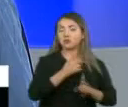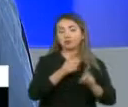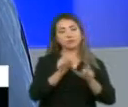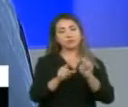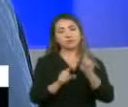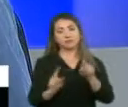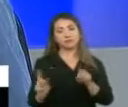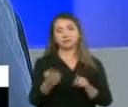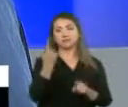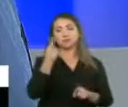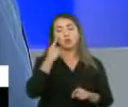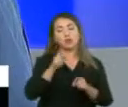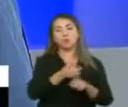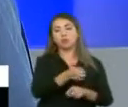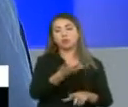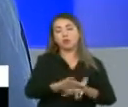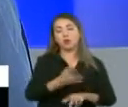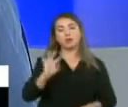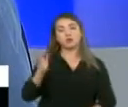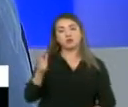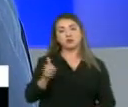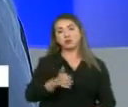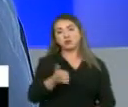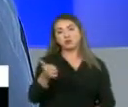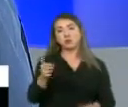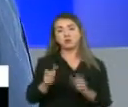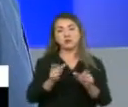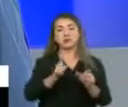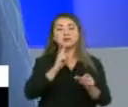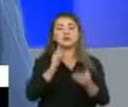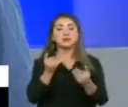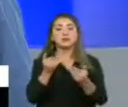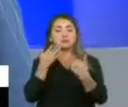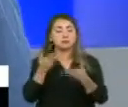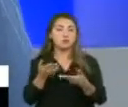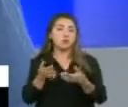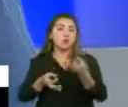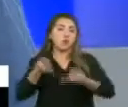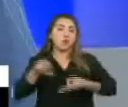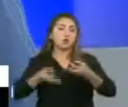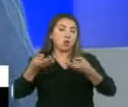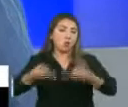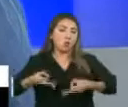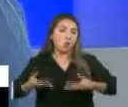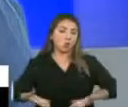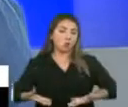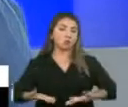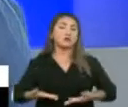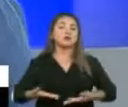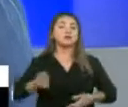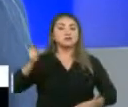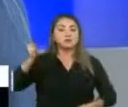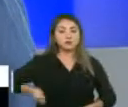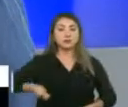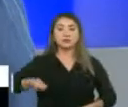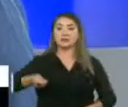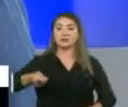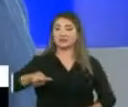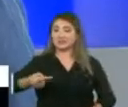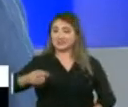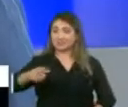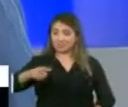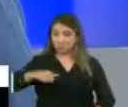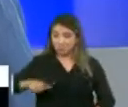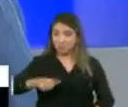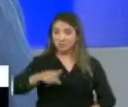principio de la presunción de inocencia. Creo que todas las personas merecen un juicio justo y única vez, una vez que exista una sentencia judicial ejecutoriada,